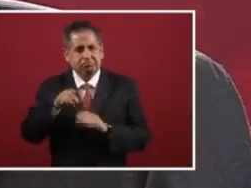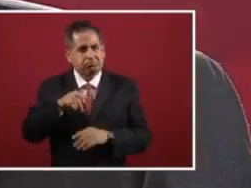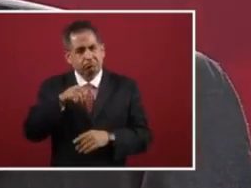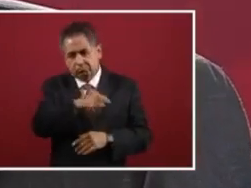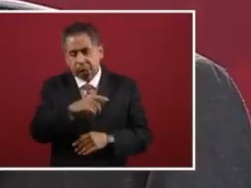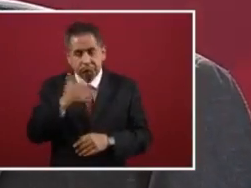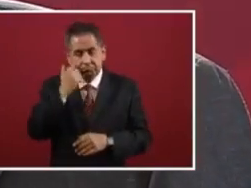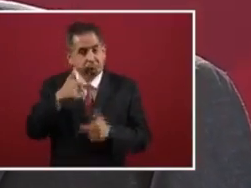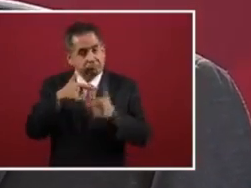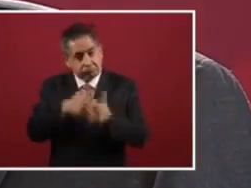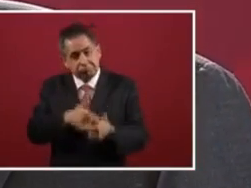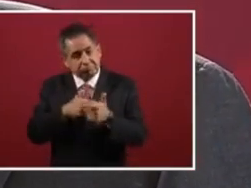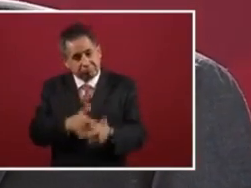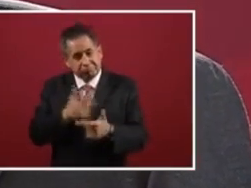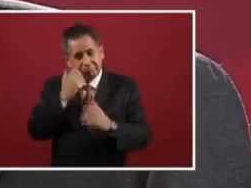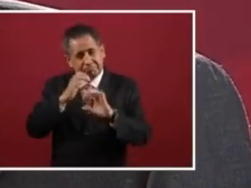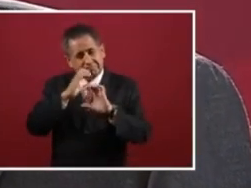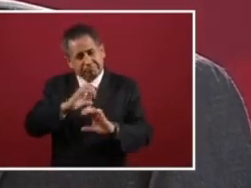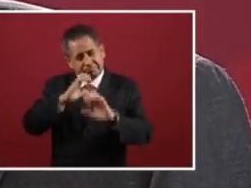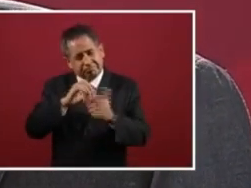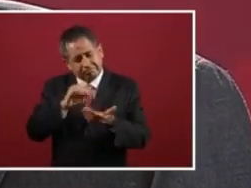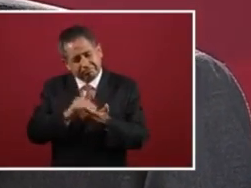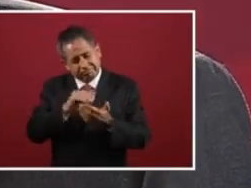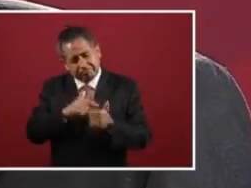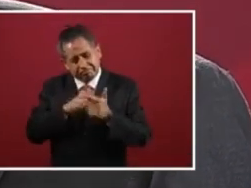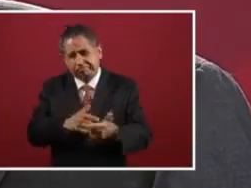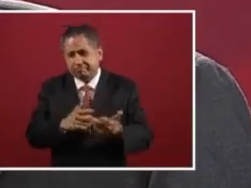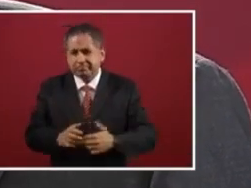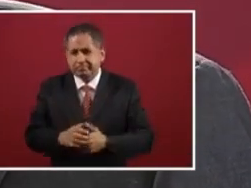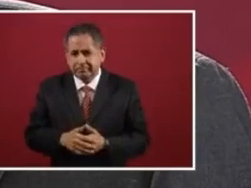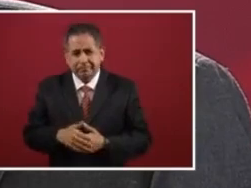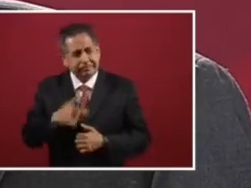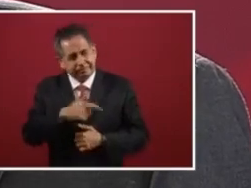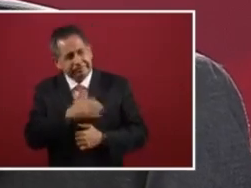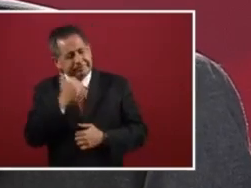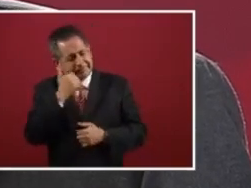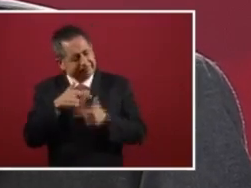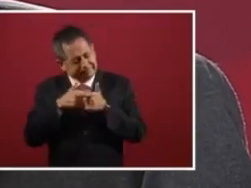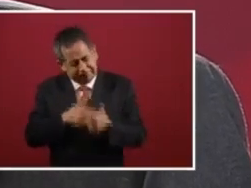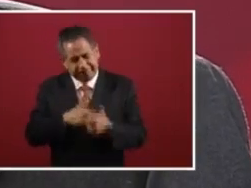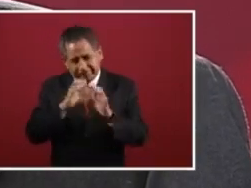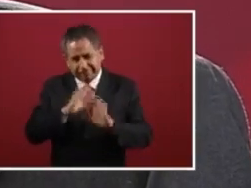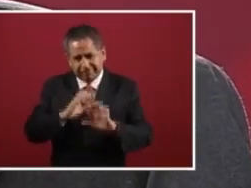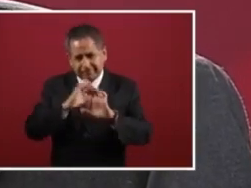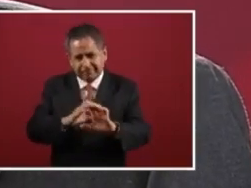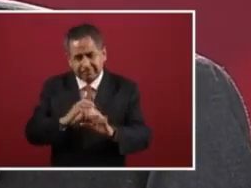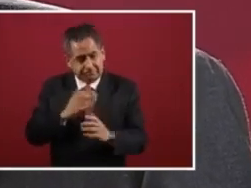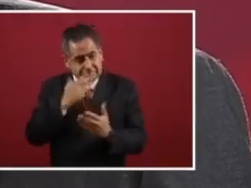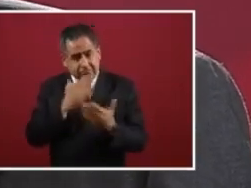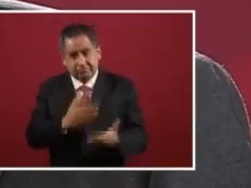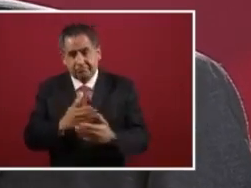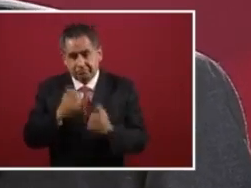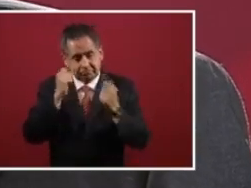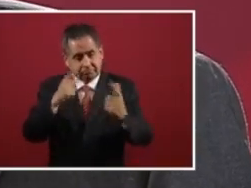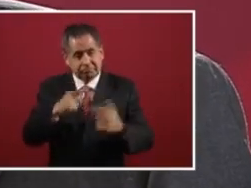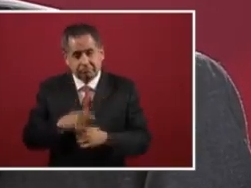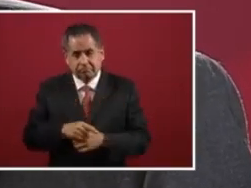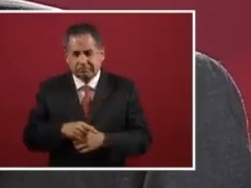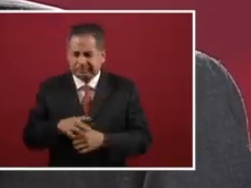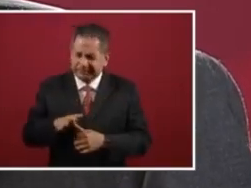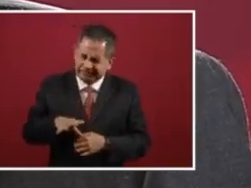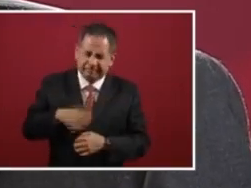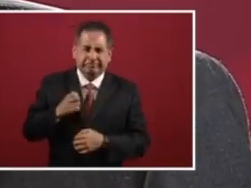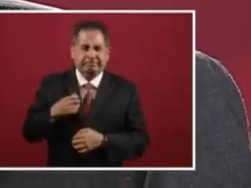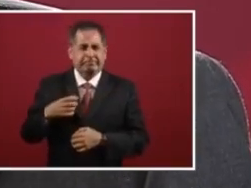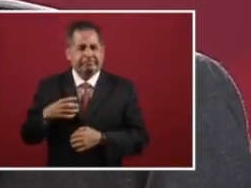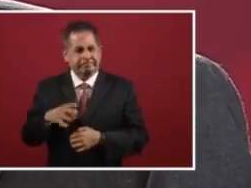quería seguir cantando. Finalmente, la Secretaría de Cultura confirmó que el cantante mexicano tendrá un homenaje póstumo